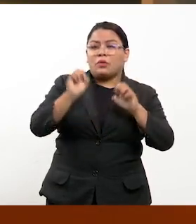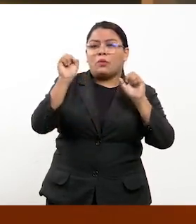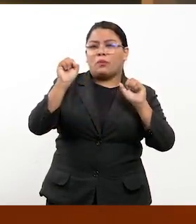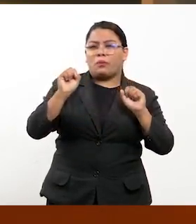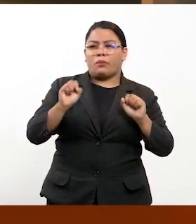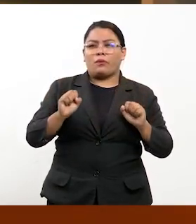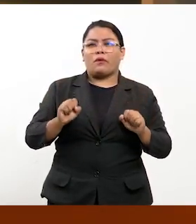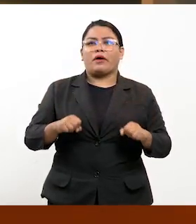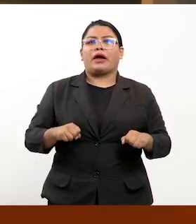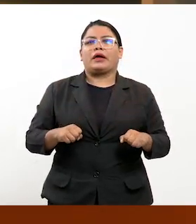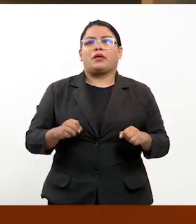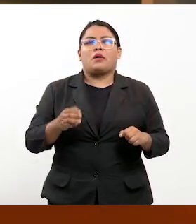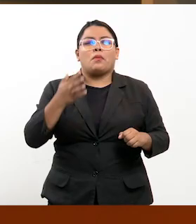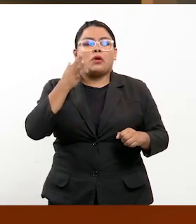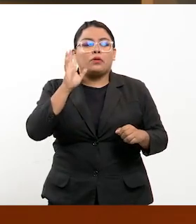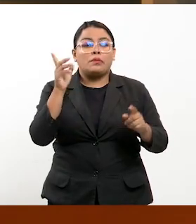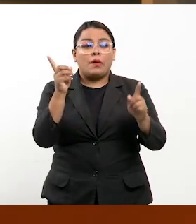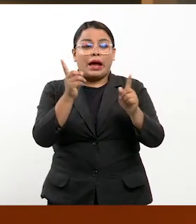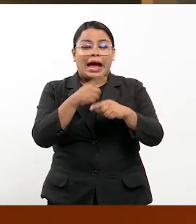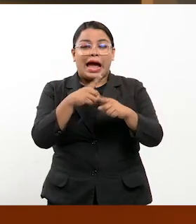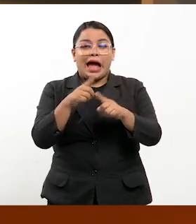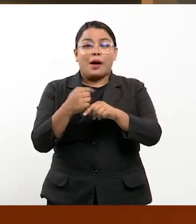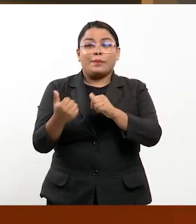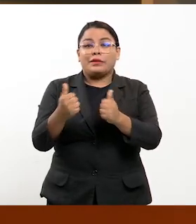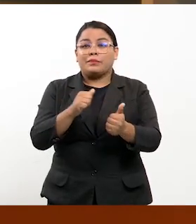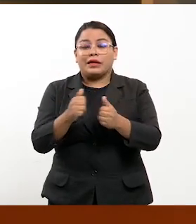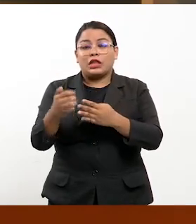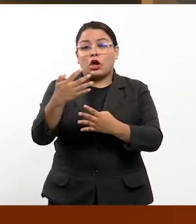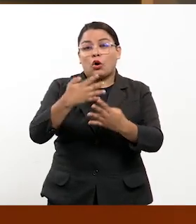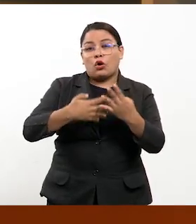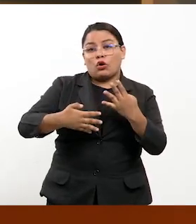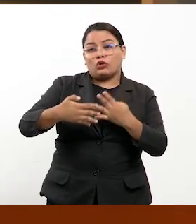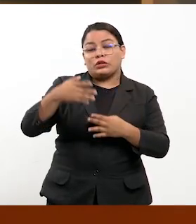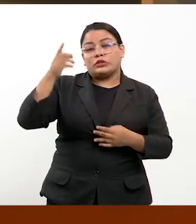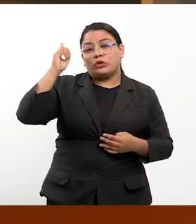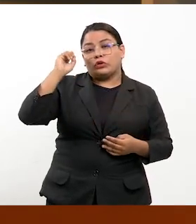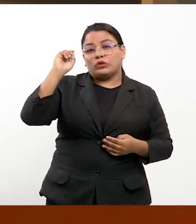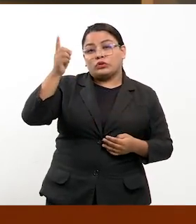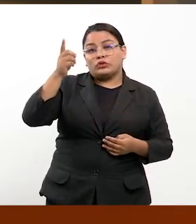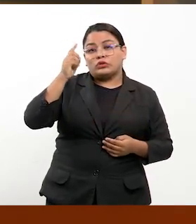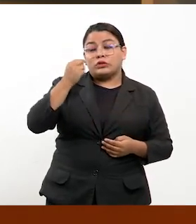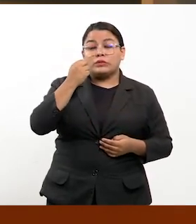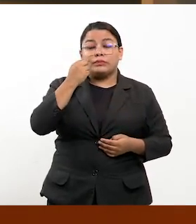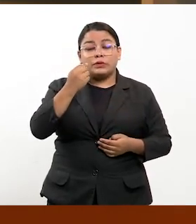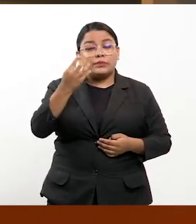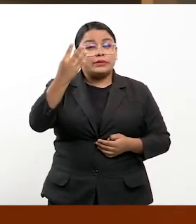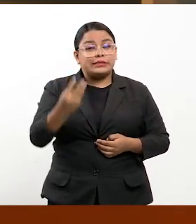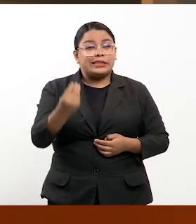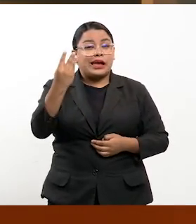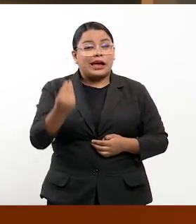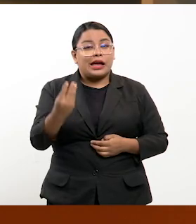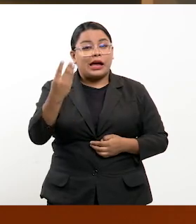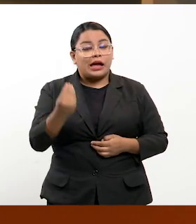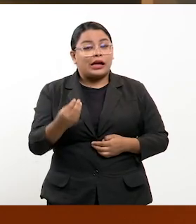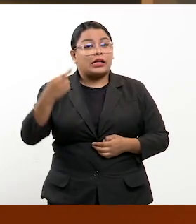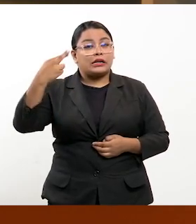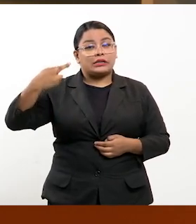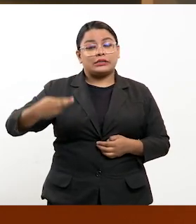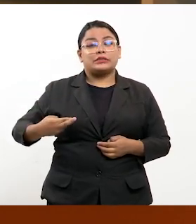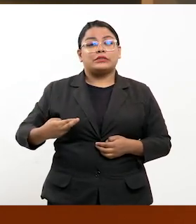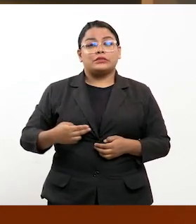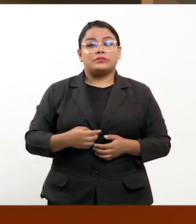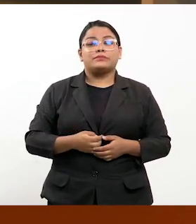la flexibilidad para adaptarse a los diversos contextos que como docentes nos enfrentamos en el día a día de la realidad